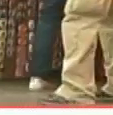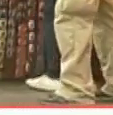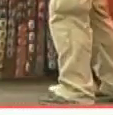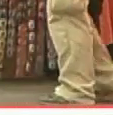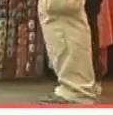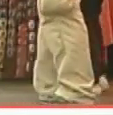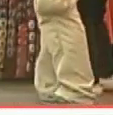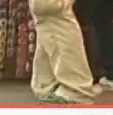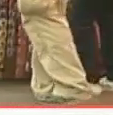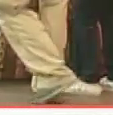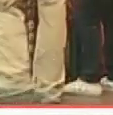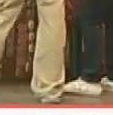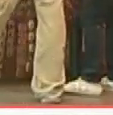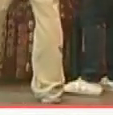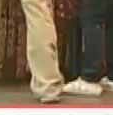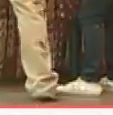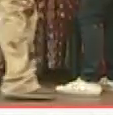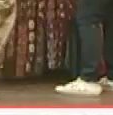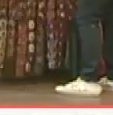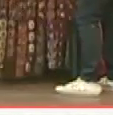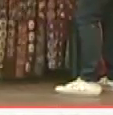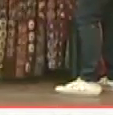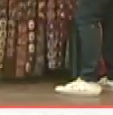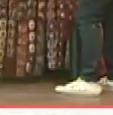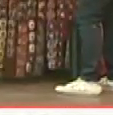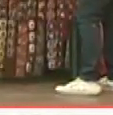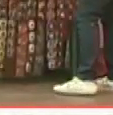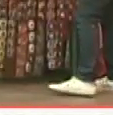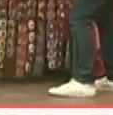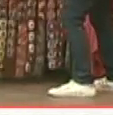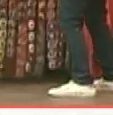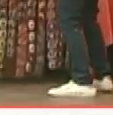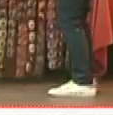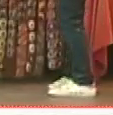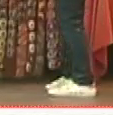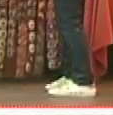desde estos espacios, desde el Parque Generalísimo Francisco de Miranda. Francis Marpa Infante, La Noticia.